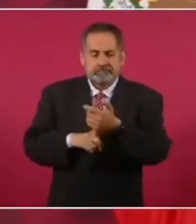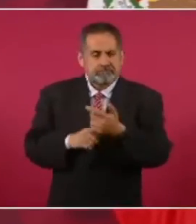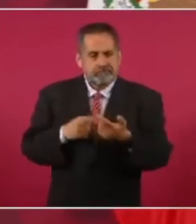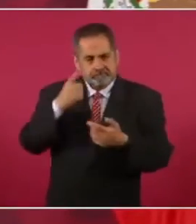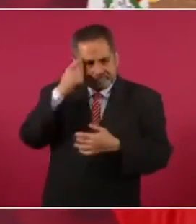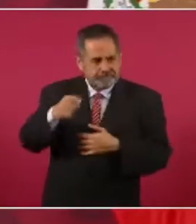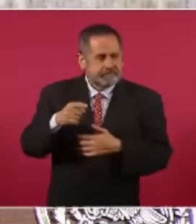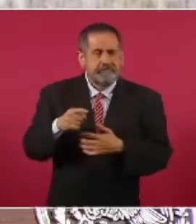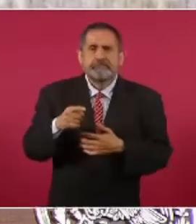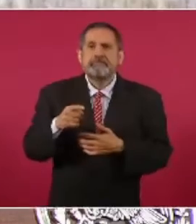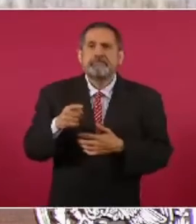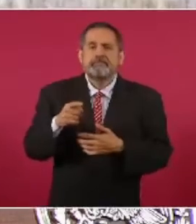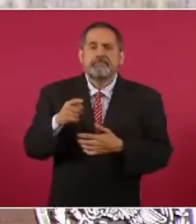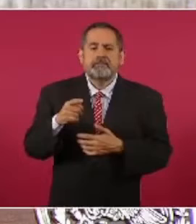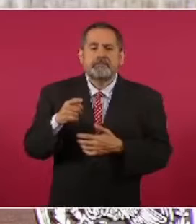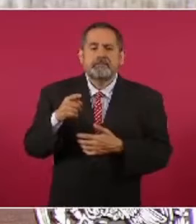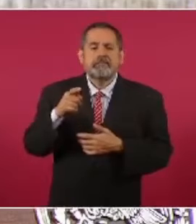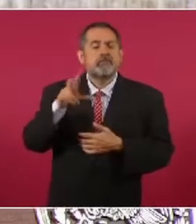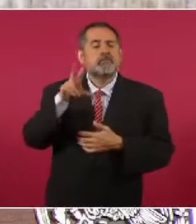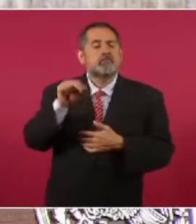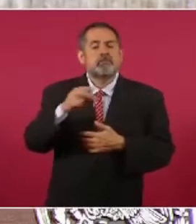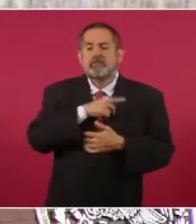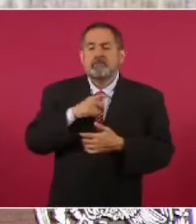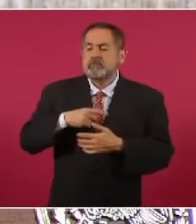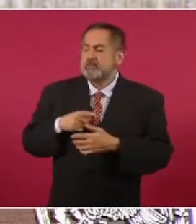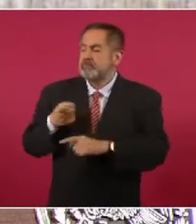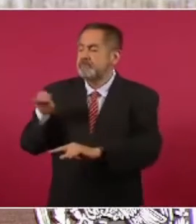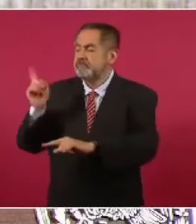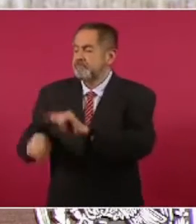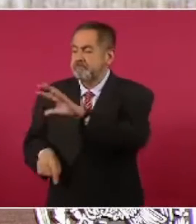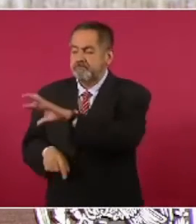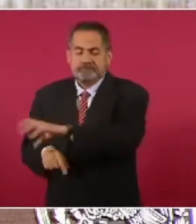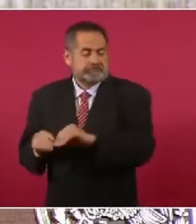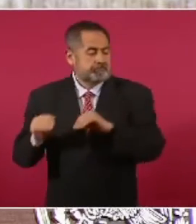para evitar la privatización